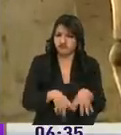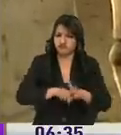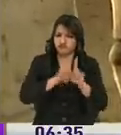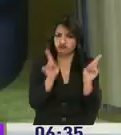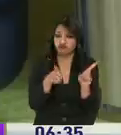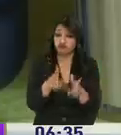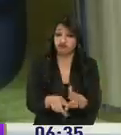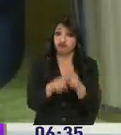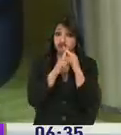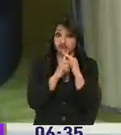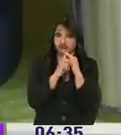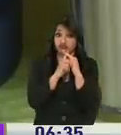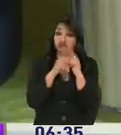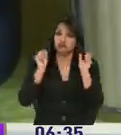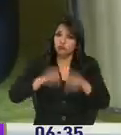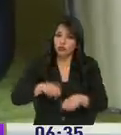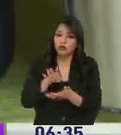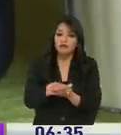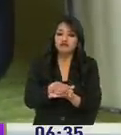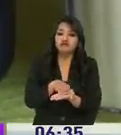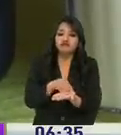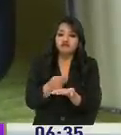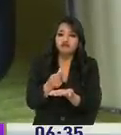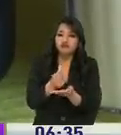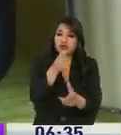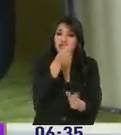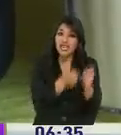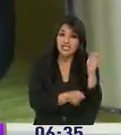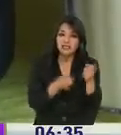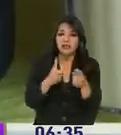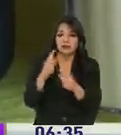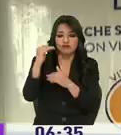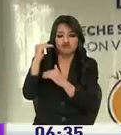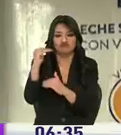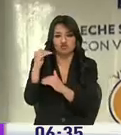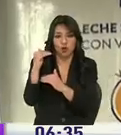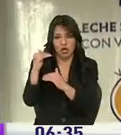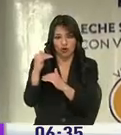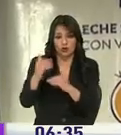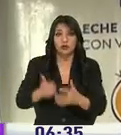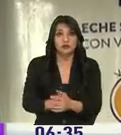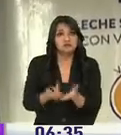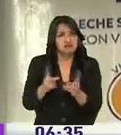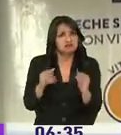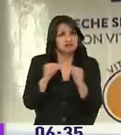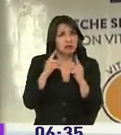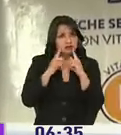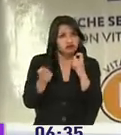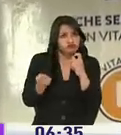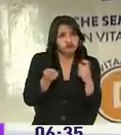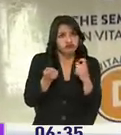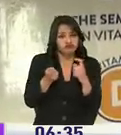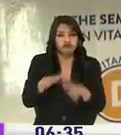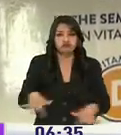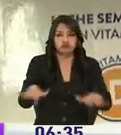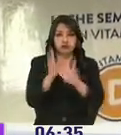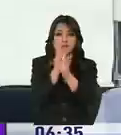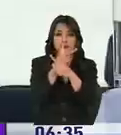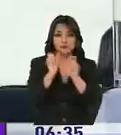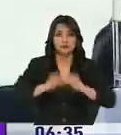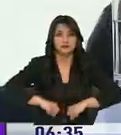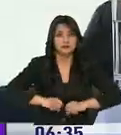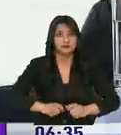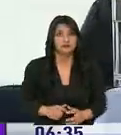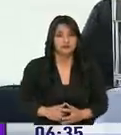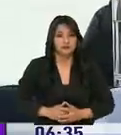para asociaciones que puedan pulverizar leche y suero. Además, señalaron que se intensificarán los controles de los productos.